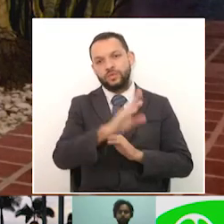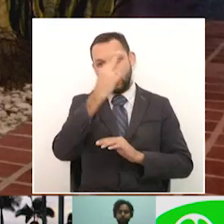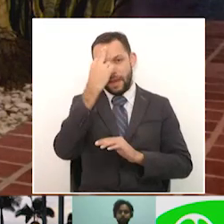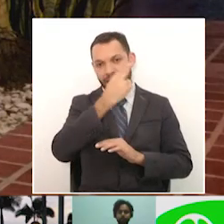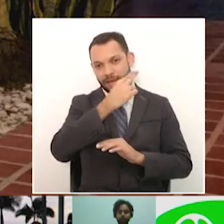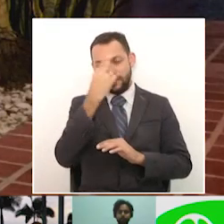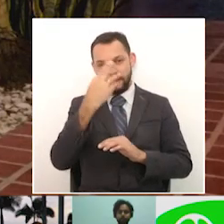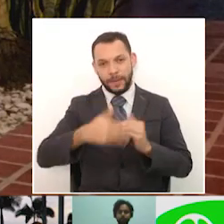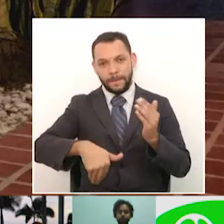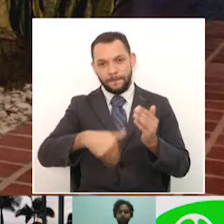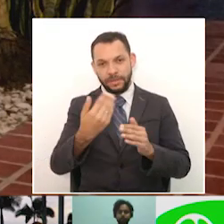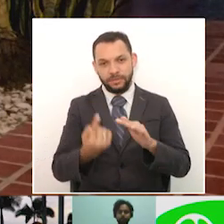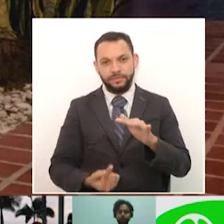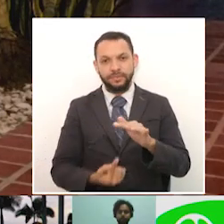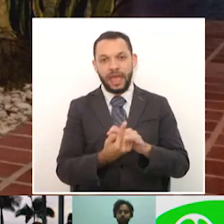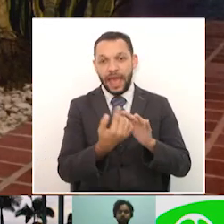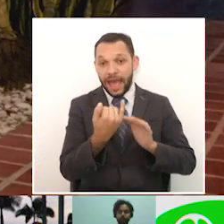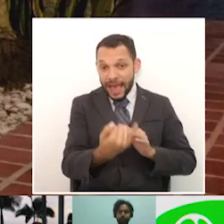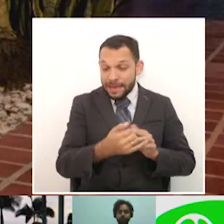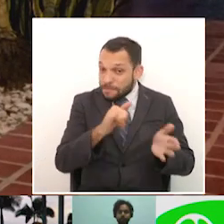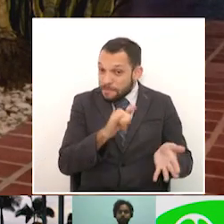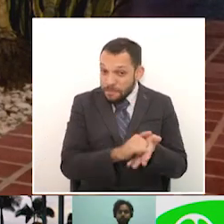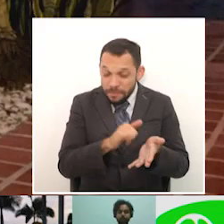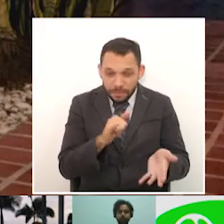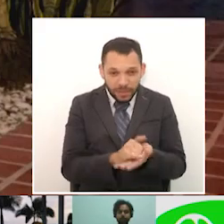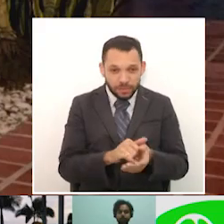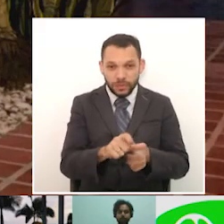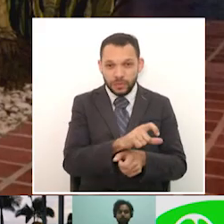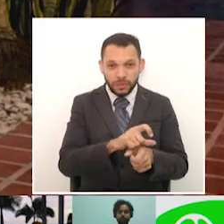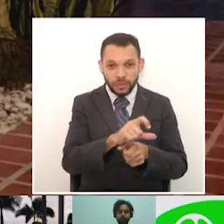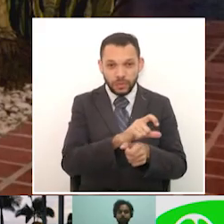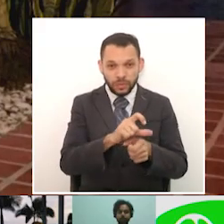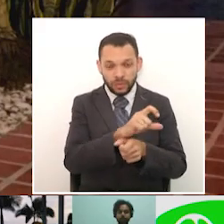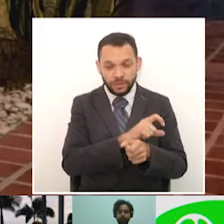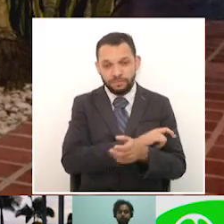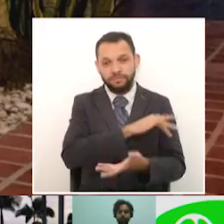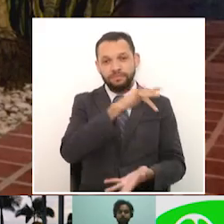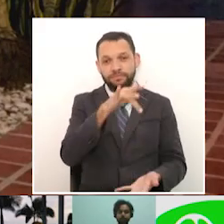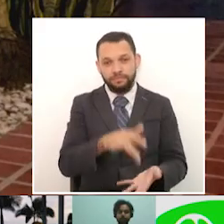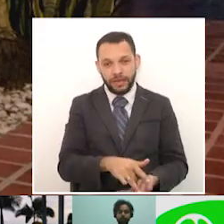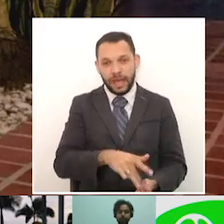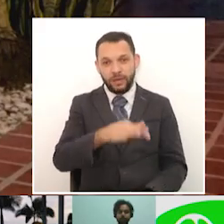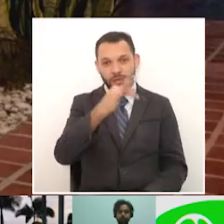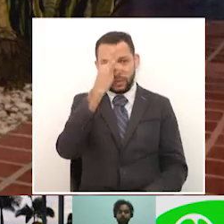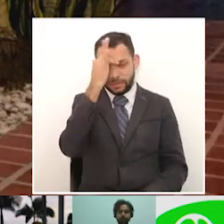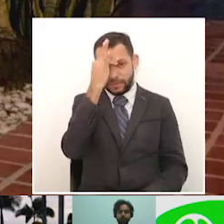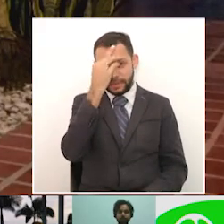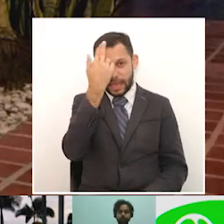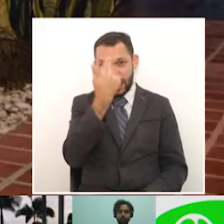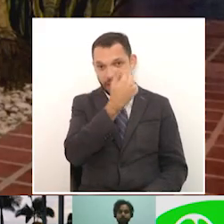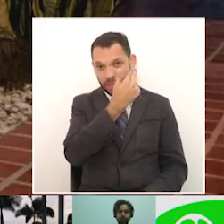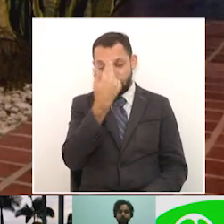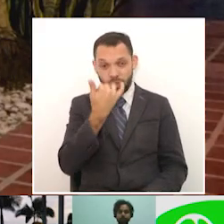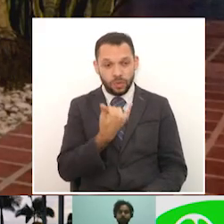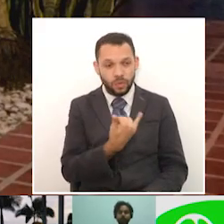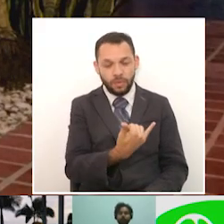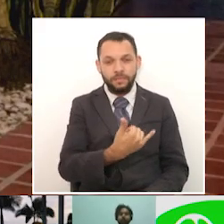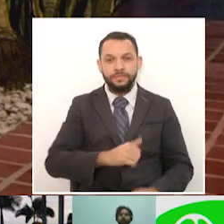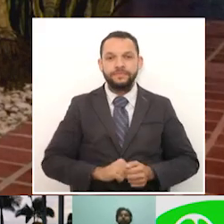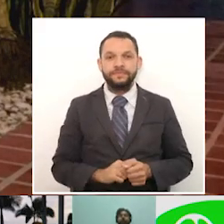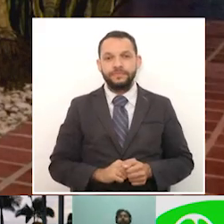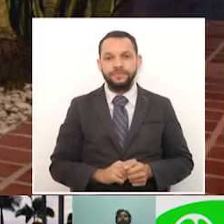donde yo estaba en ese entonces con Uttam y todo el equipo de estudio y de